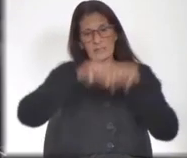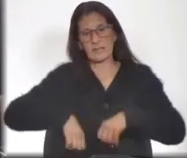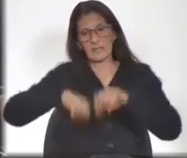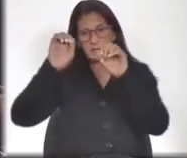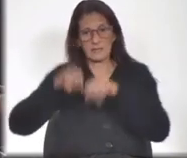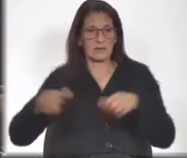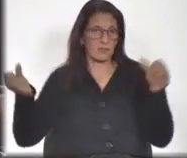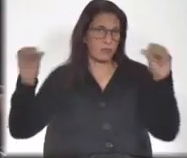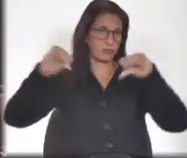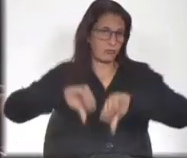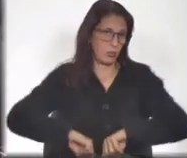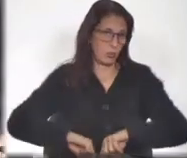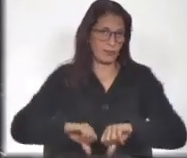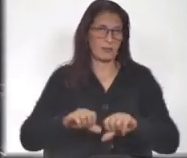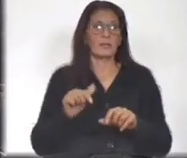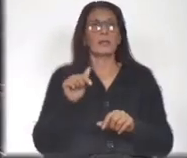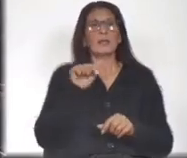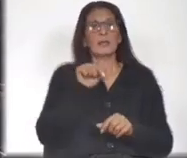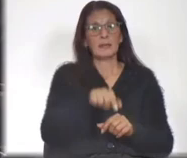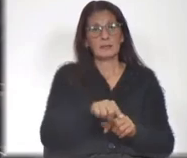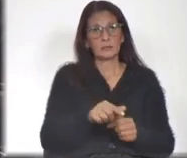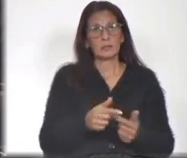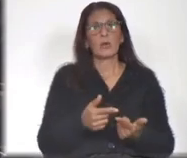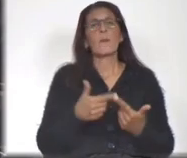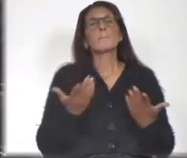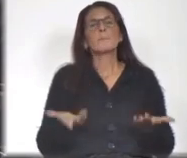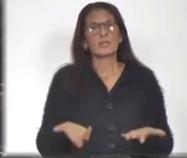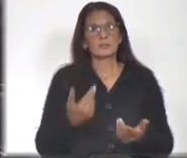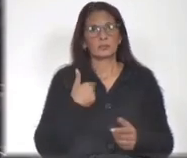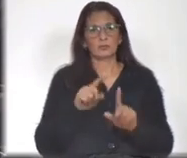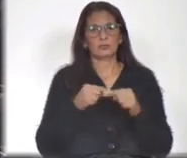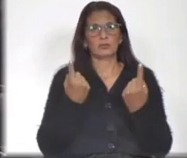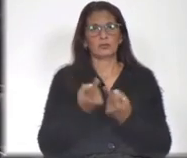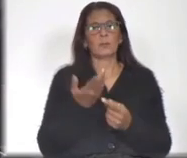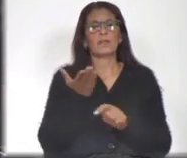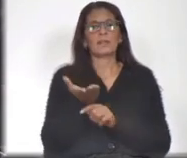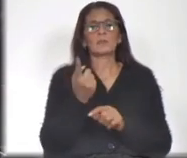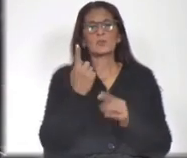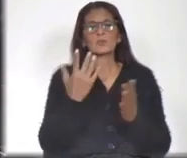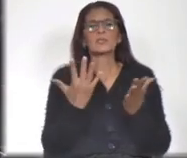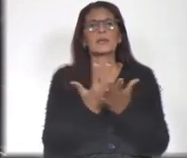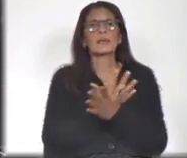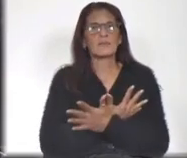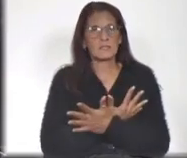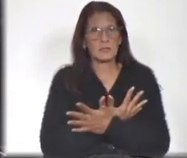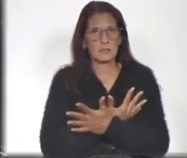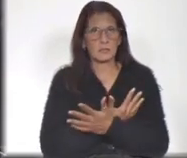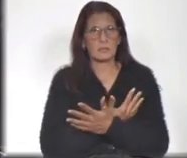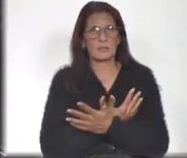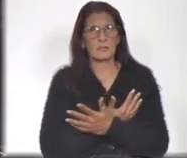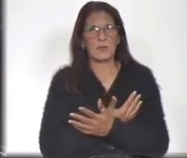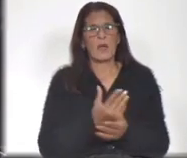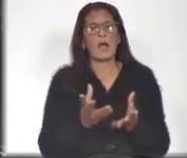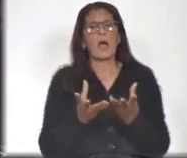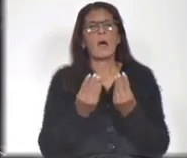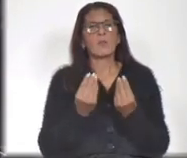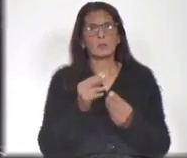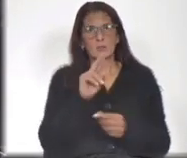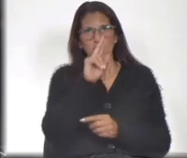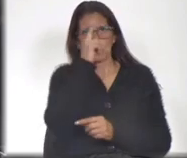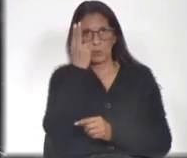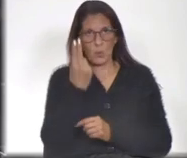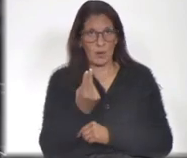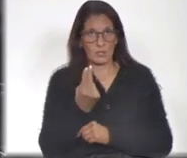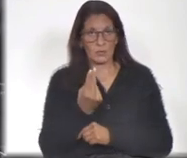quiebra. En este contexto es que le estamos exigiendo un sacrificio a muchísimos